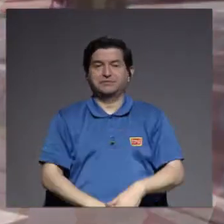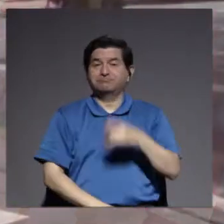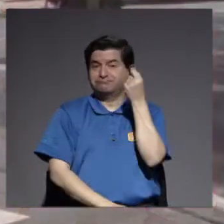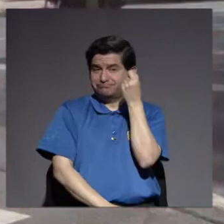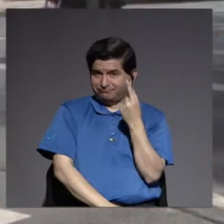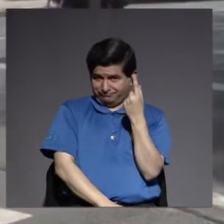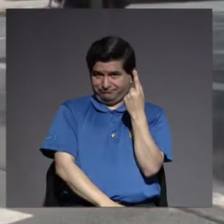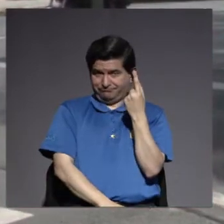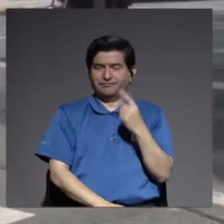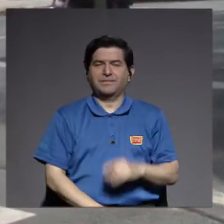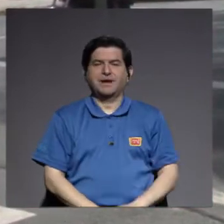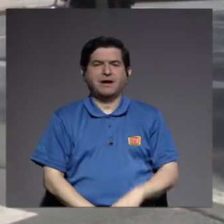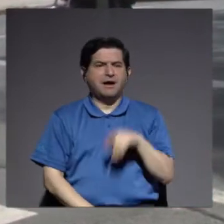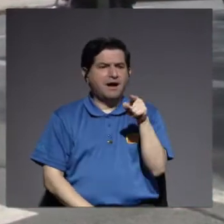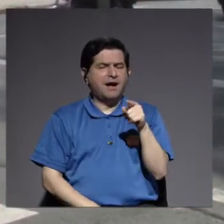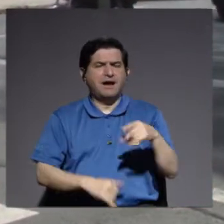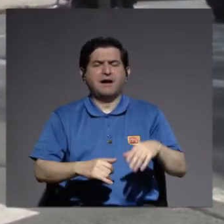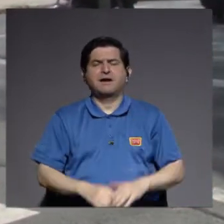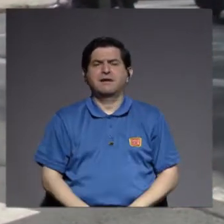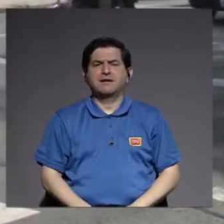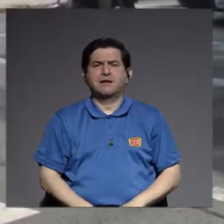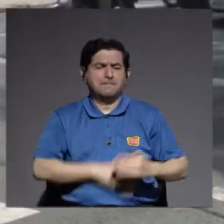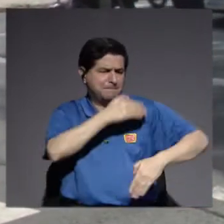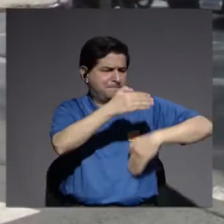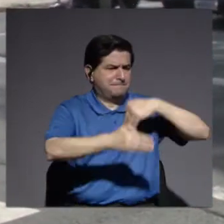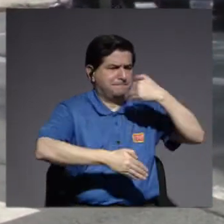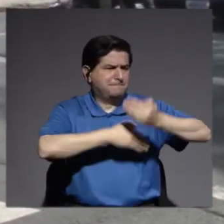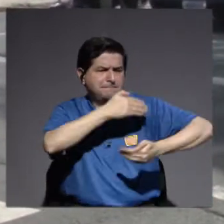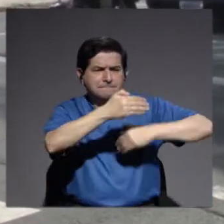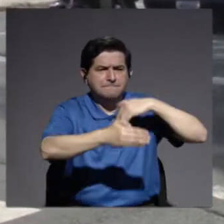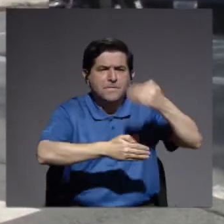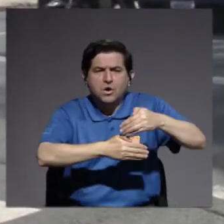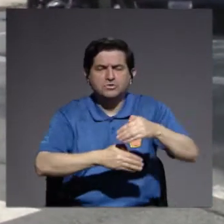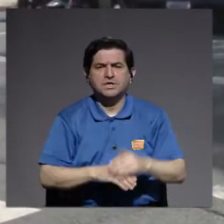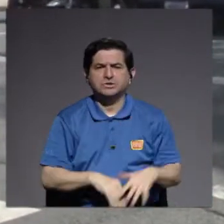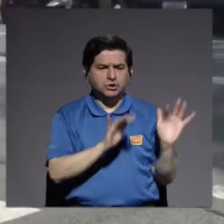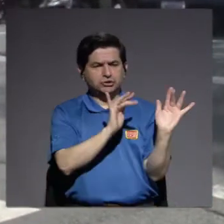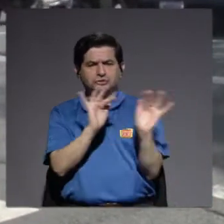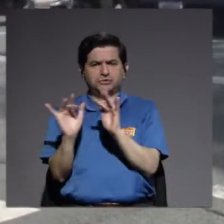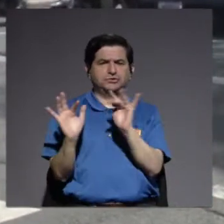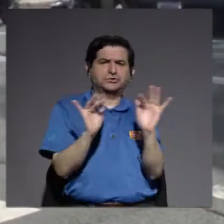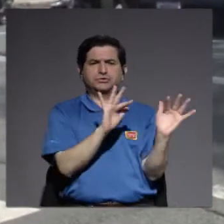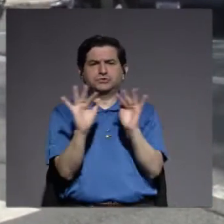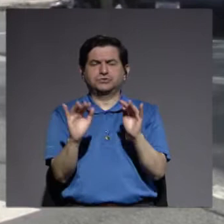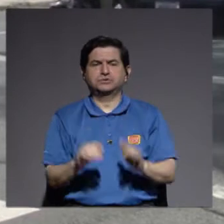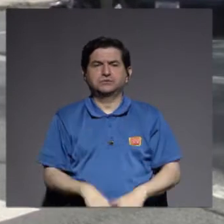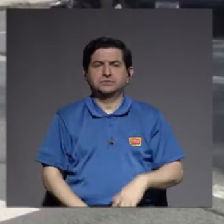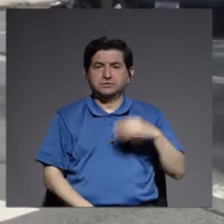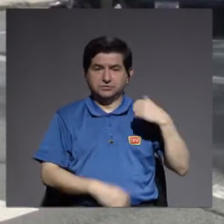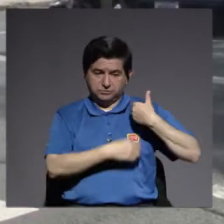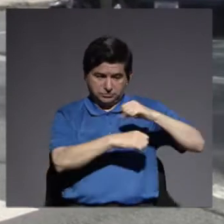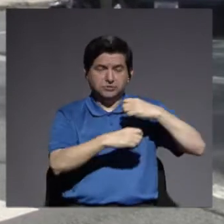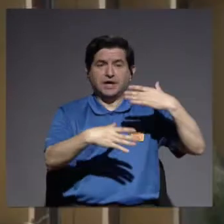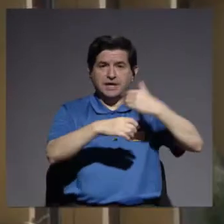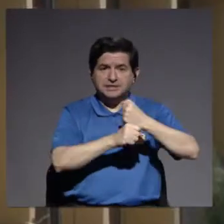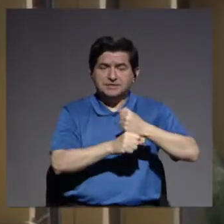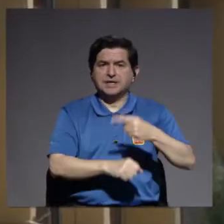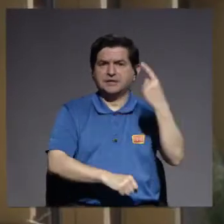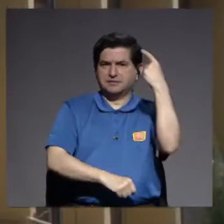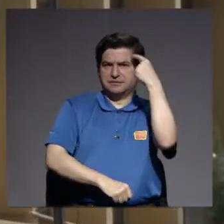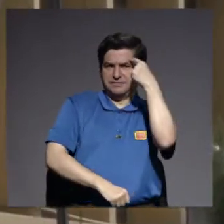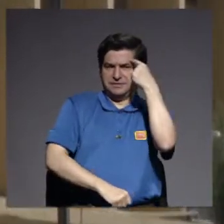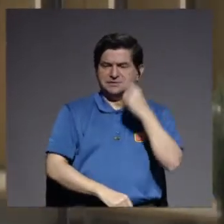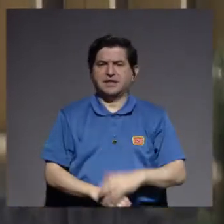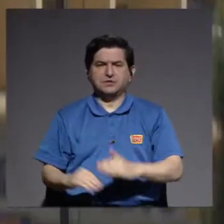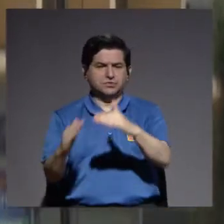entender cómo son llevados los procesos de digitalización en los gobiernos locales de cara a